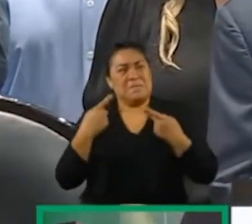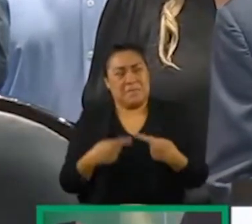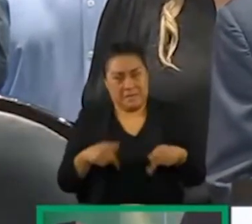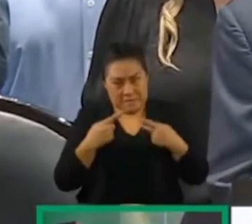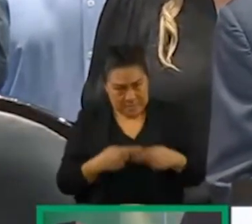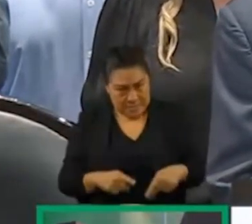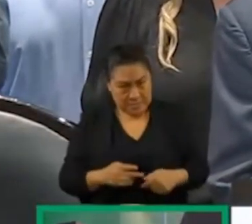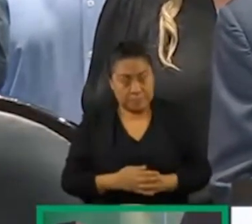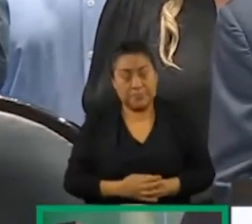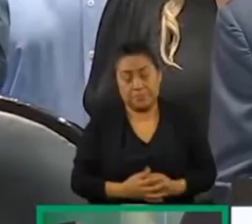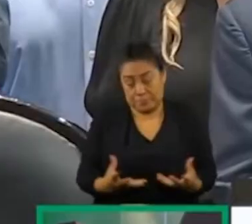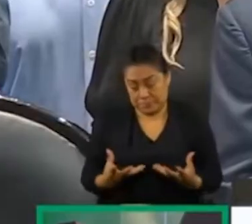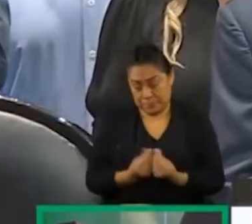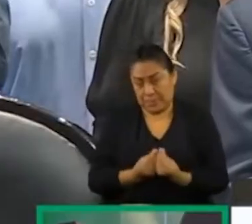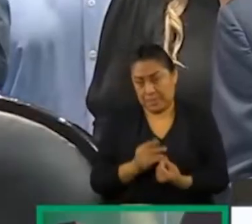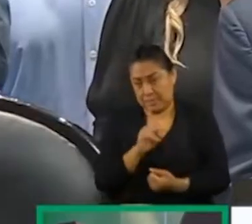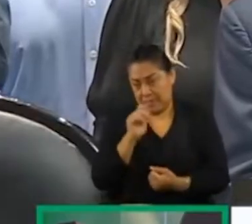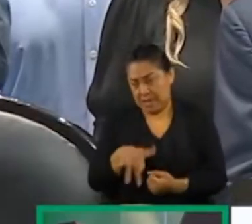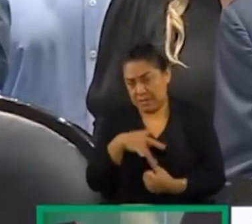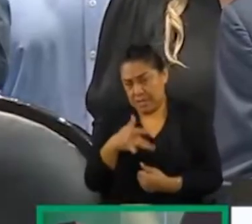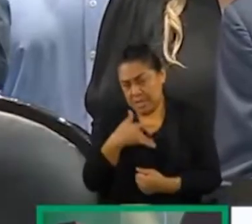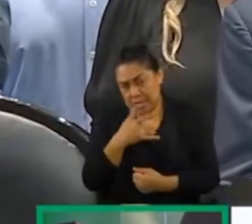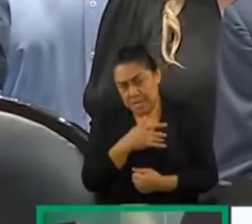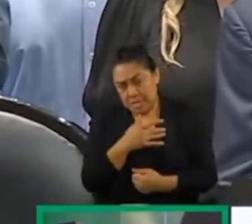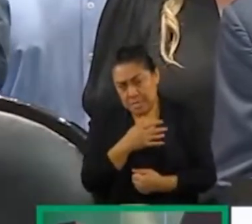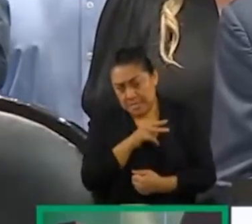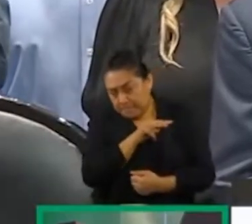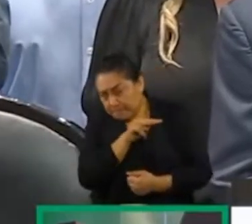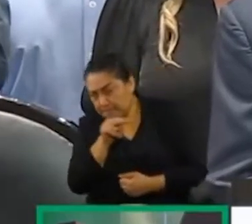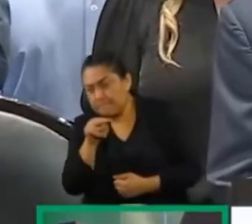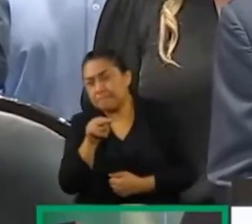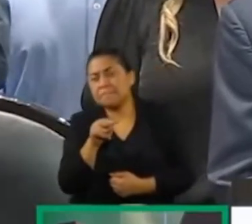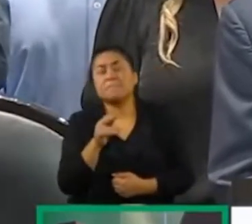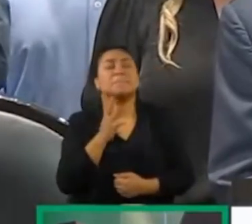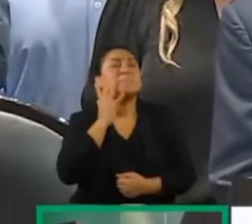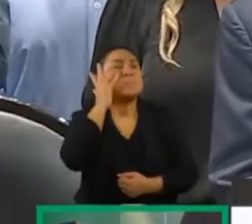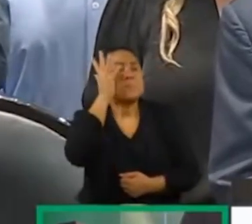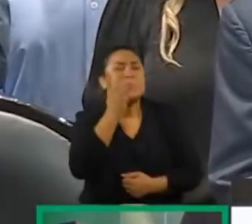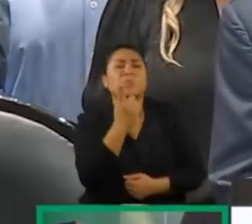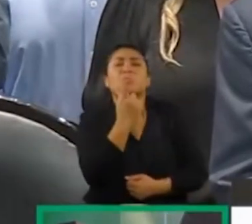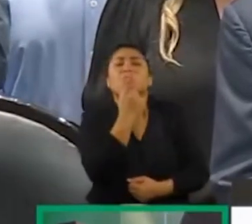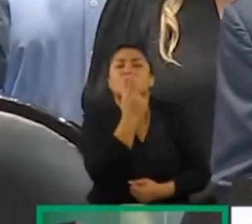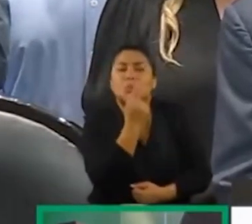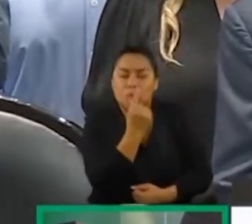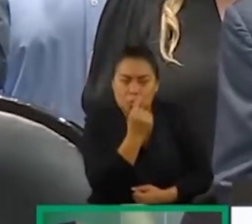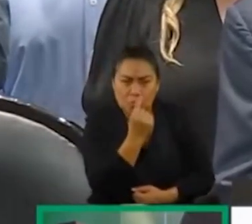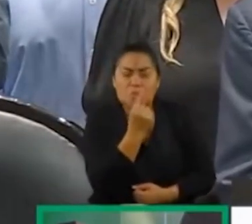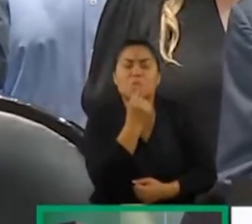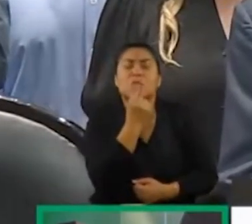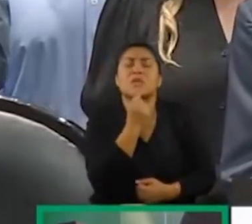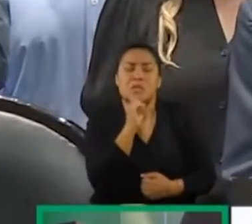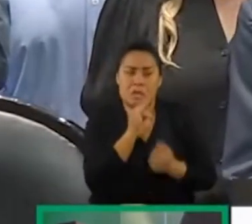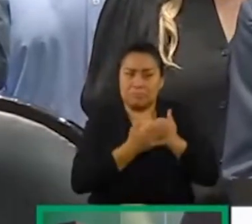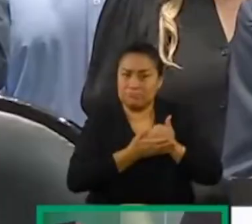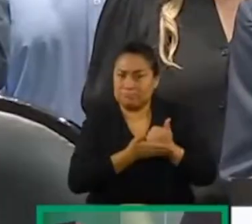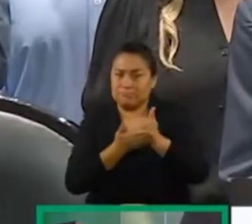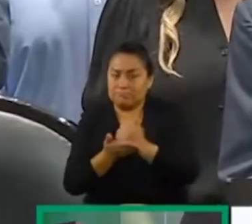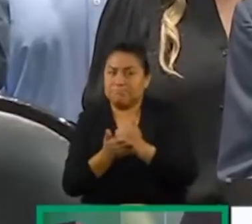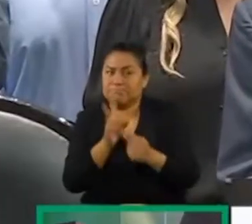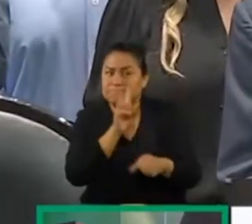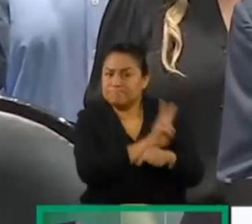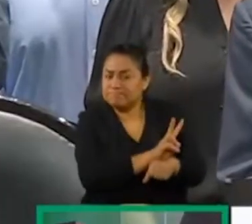visión de Acción Nacional es que las Fuerzas Armadas coadyuven a la seguridad de nuestro país,